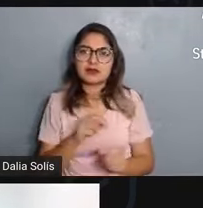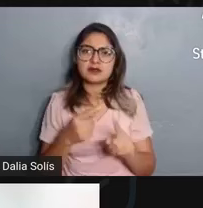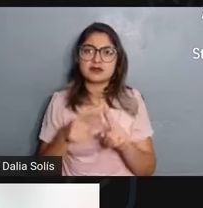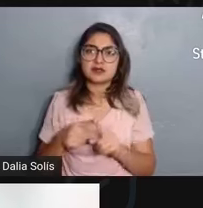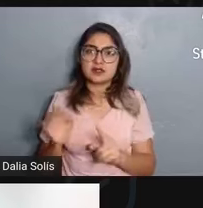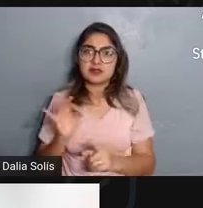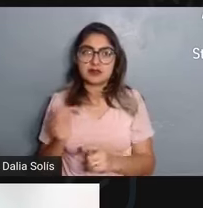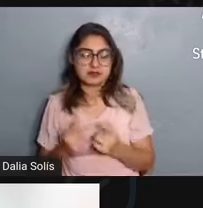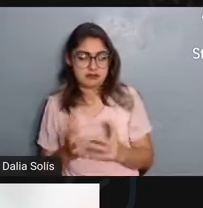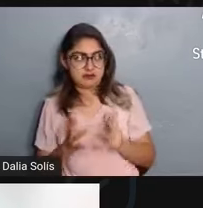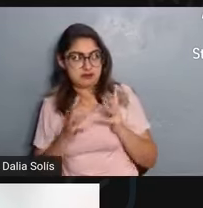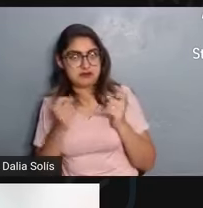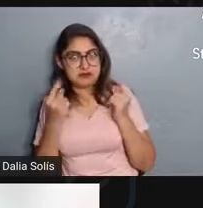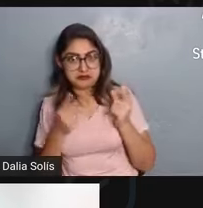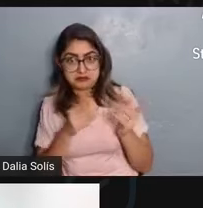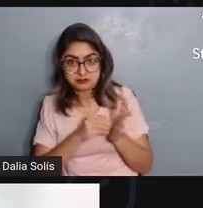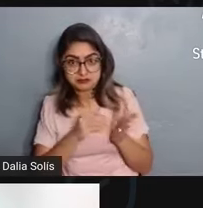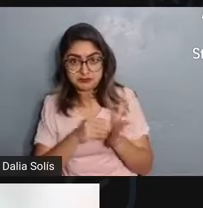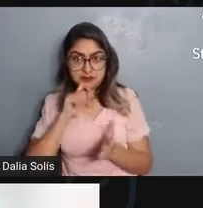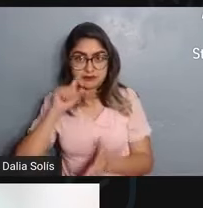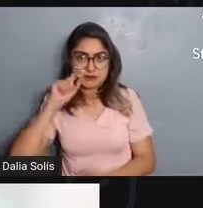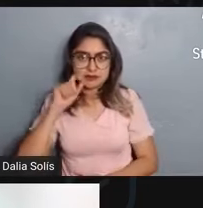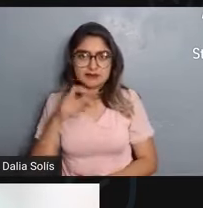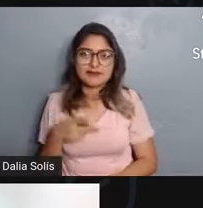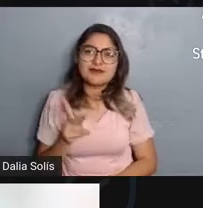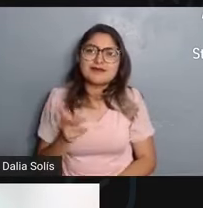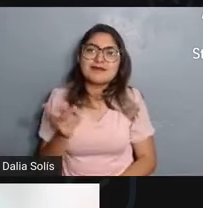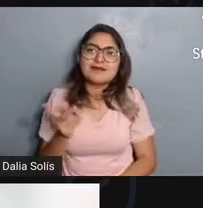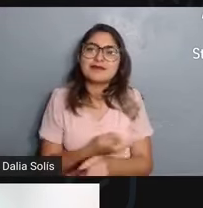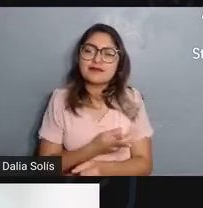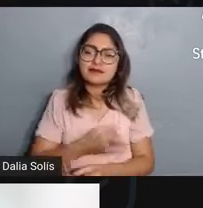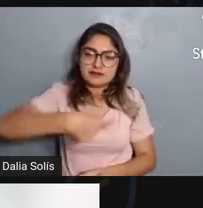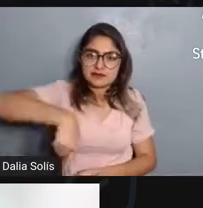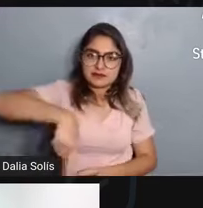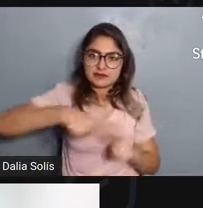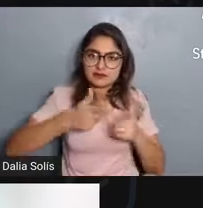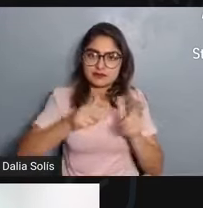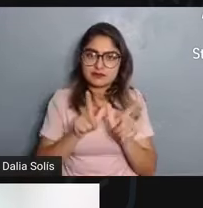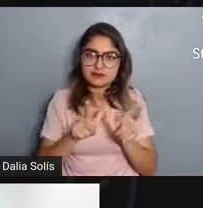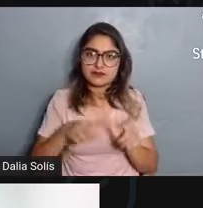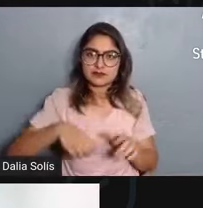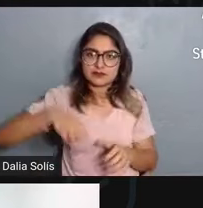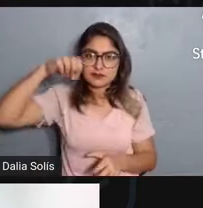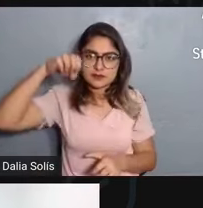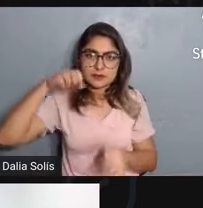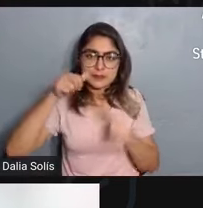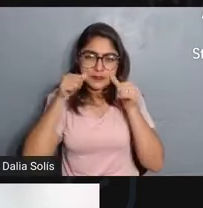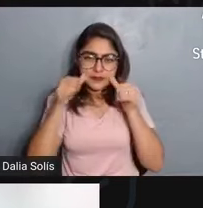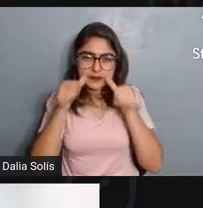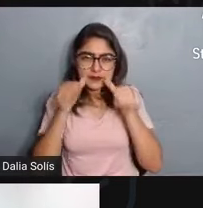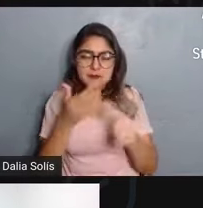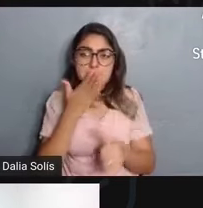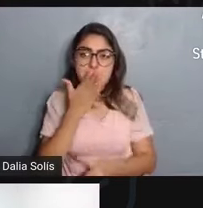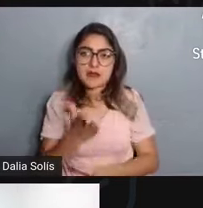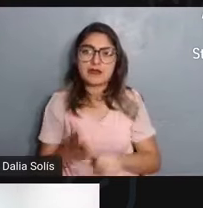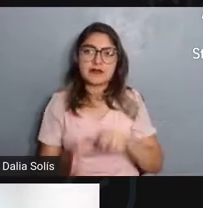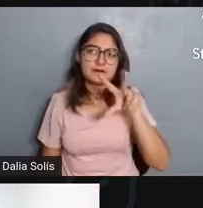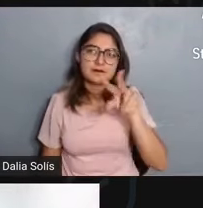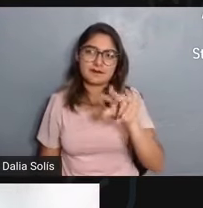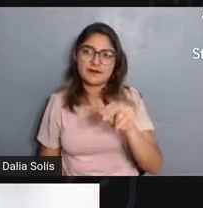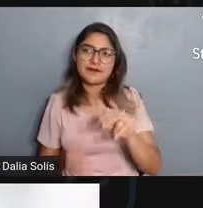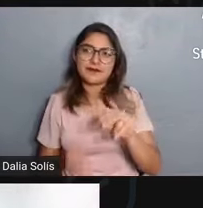manera integral? Y vuelvo a repetir, vamos para allá, necesitamos tener mejores herramientas.